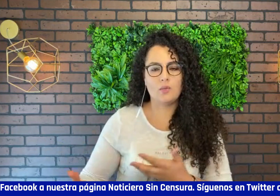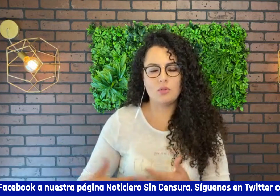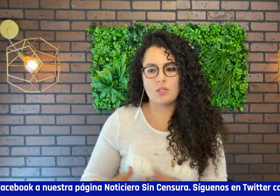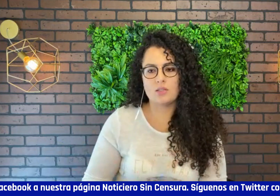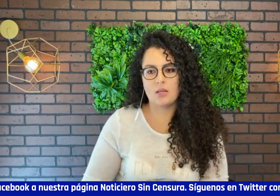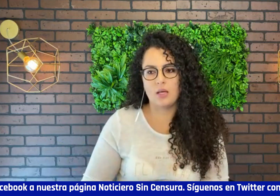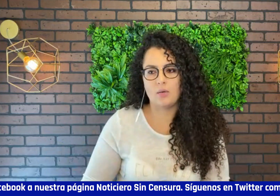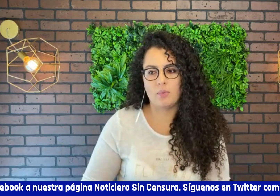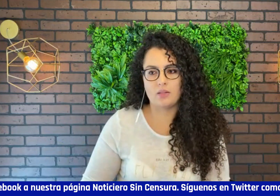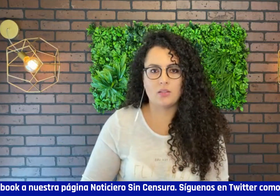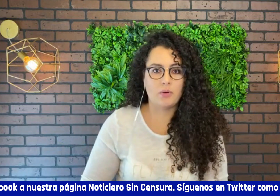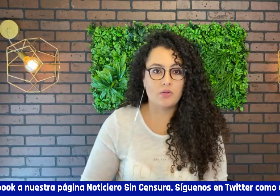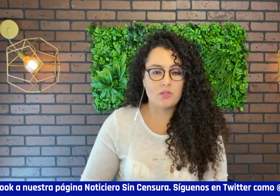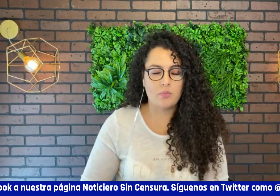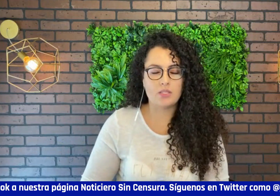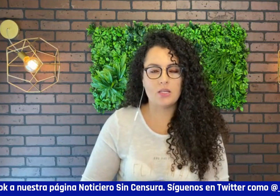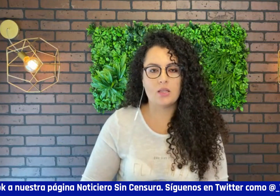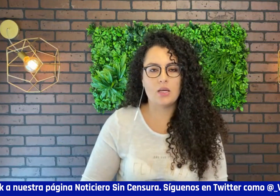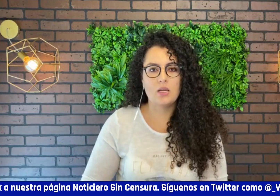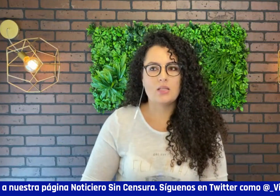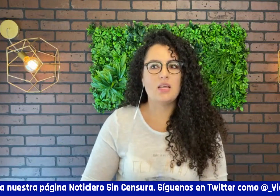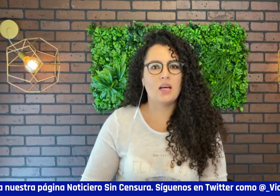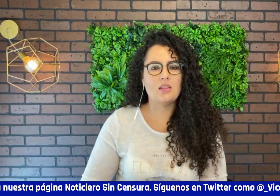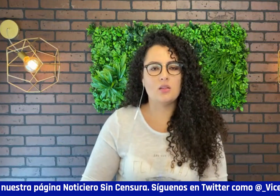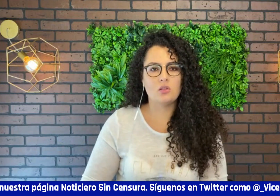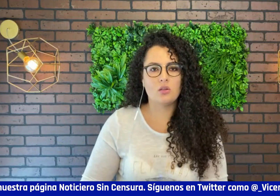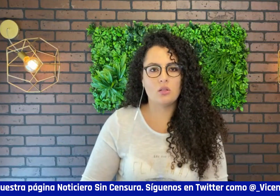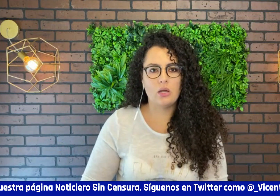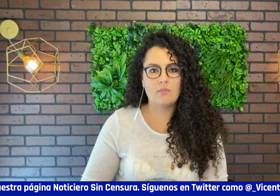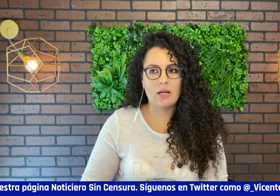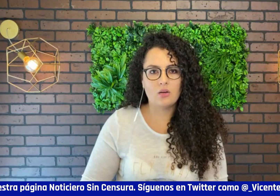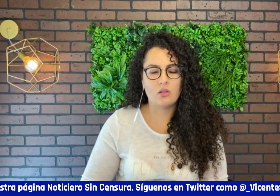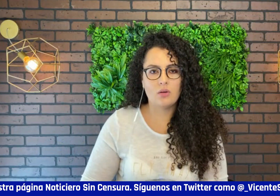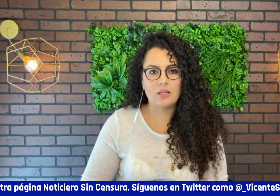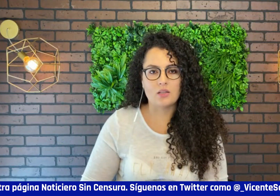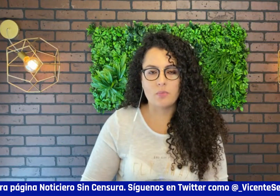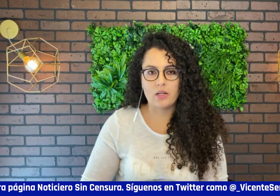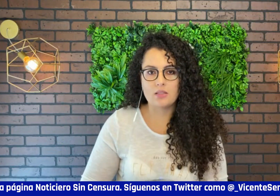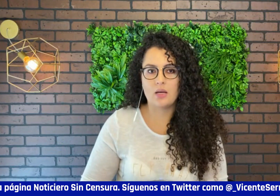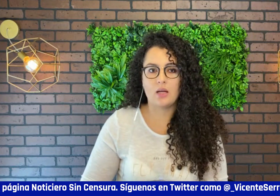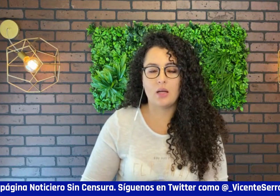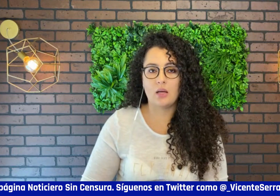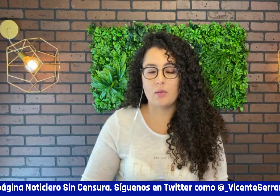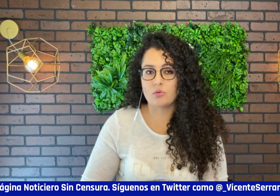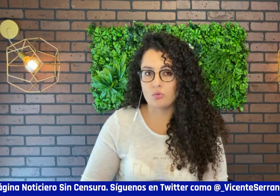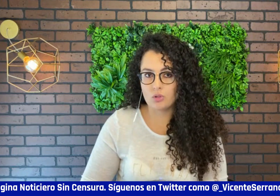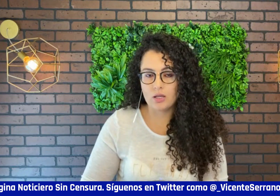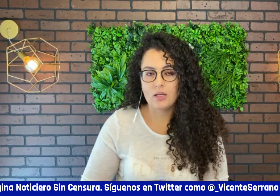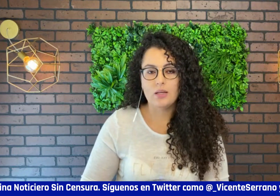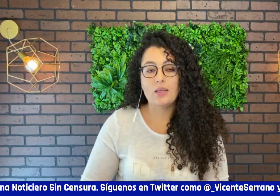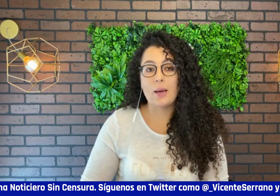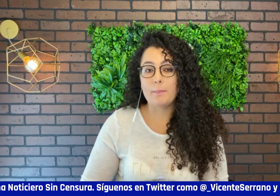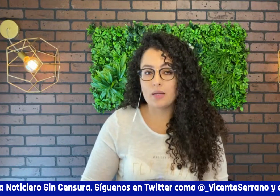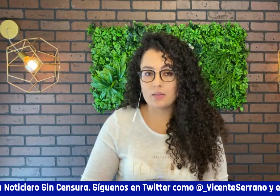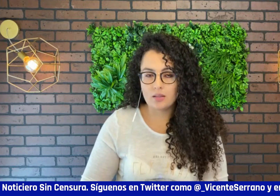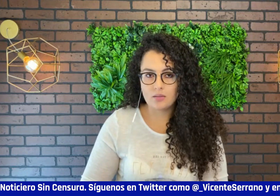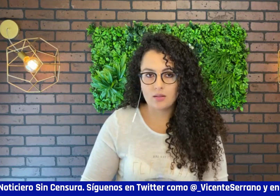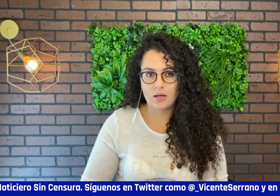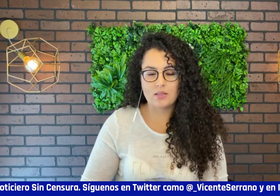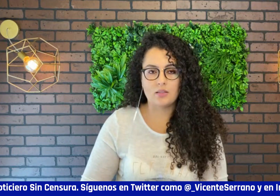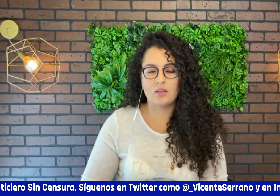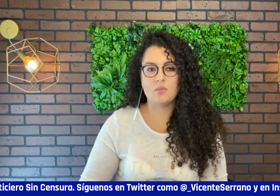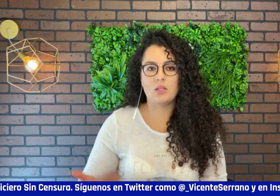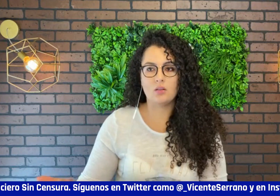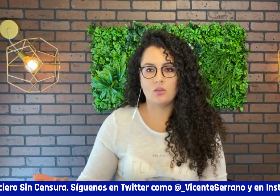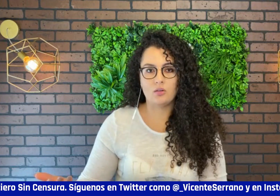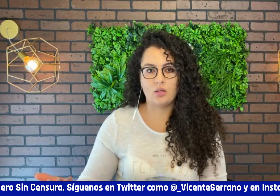cuando tengamos estas participaciones del presidente se hagan dentro del marco de una transparencia absoluta y aparte que